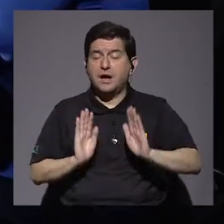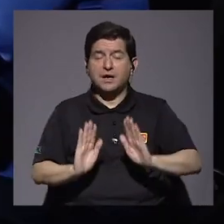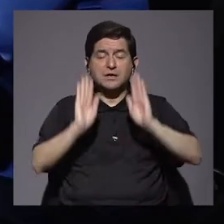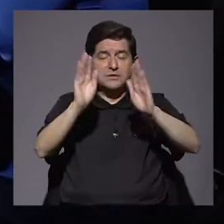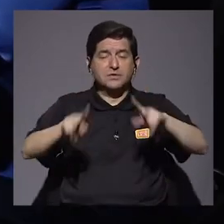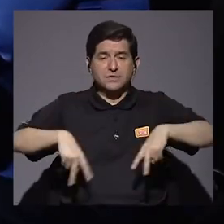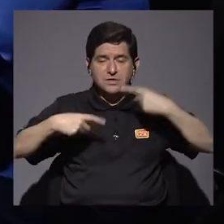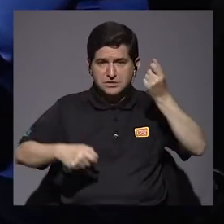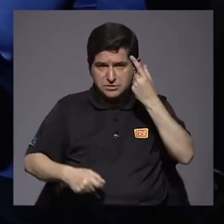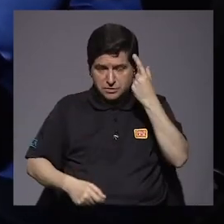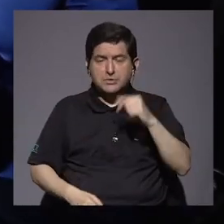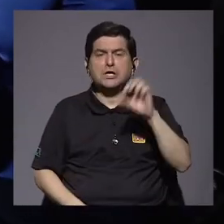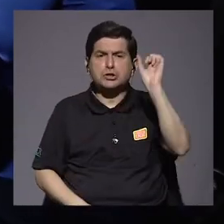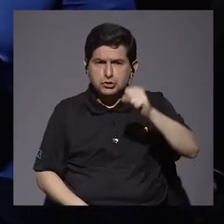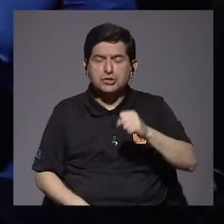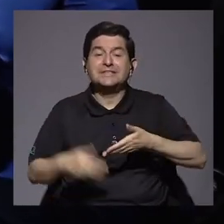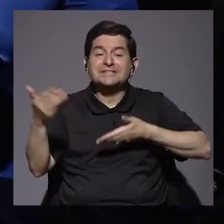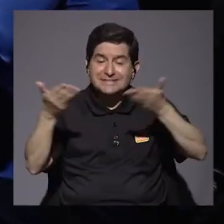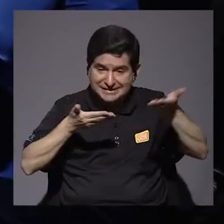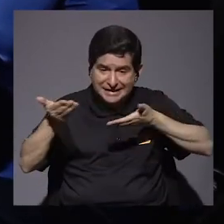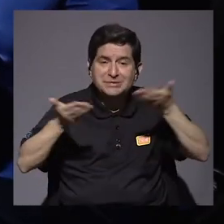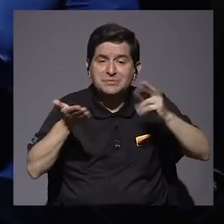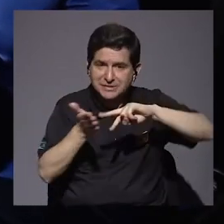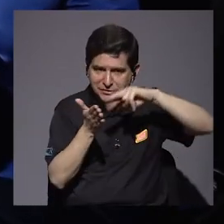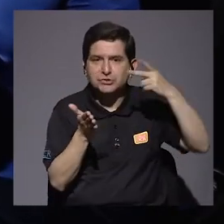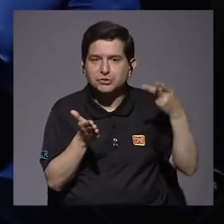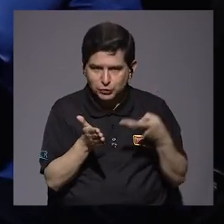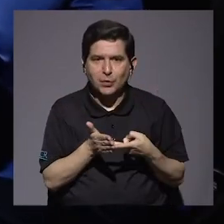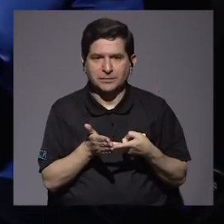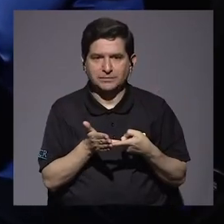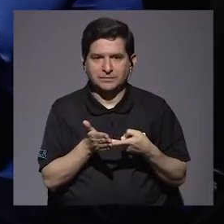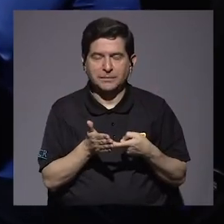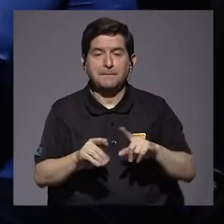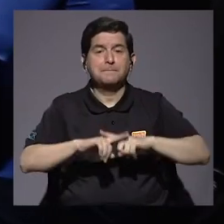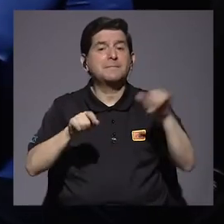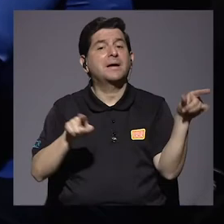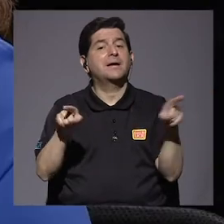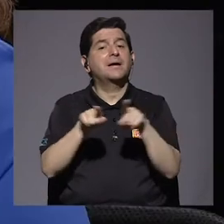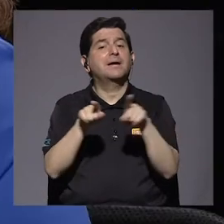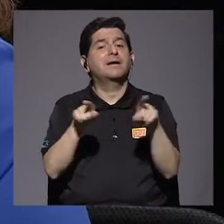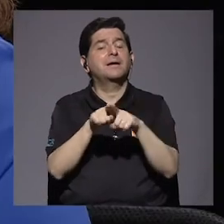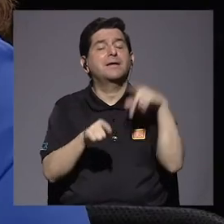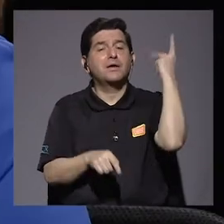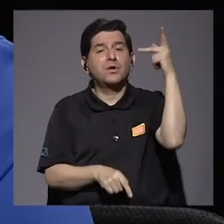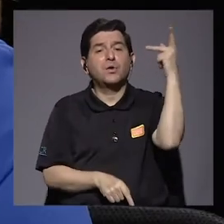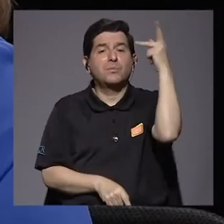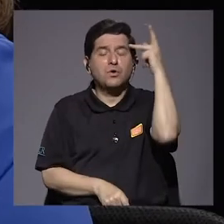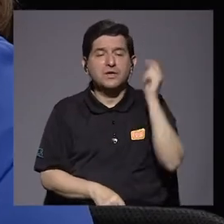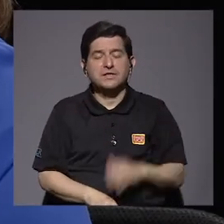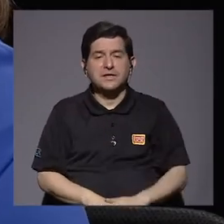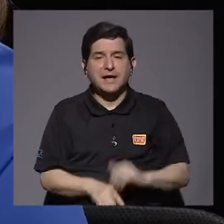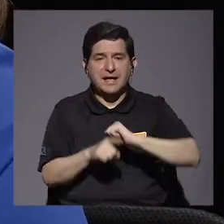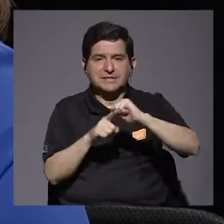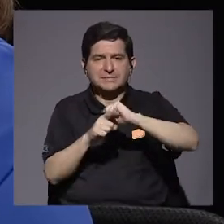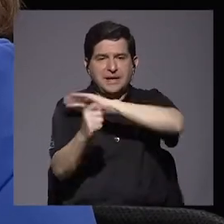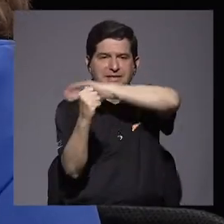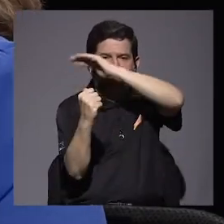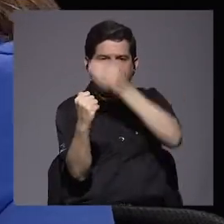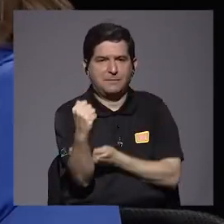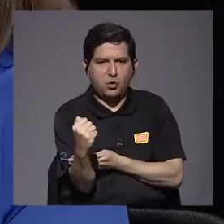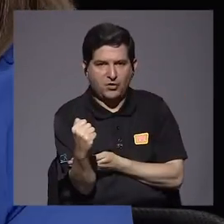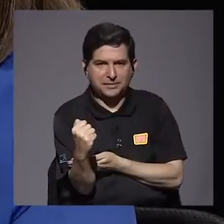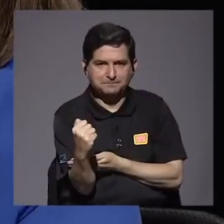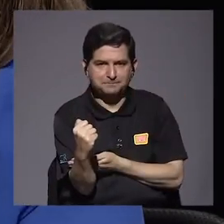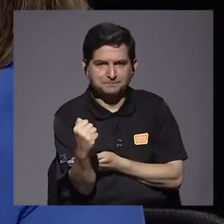sabemos entenderlo, claro, de esa manera. Claro, es servicio. La política es servicio, pero también la política es el ejercicio del poder.